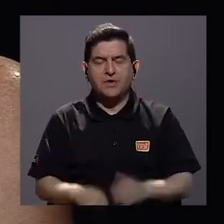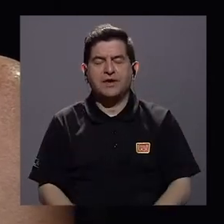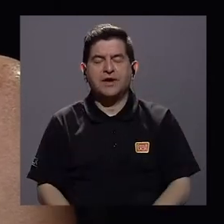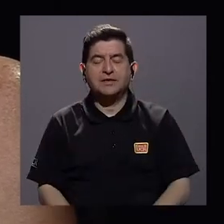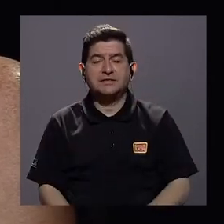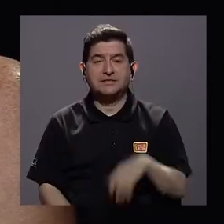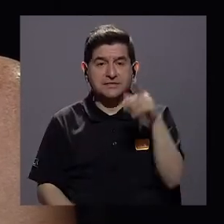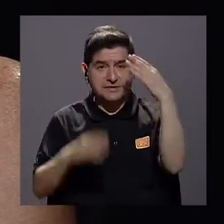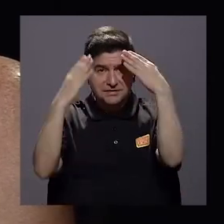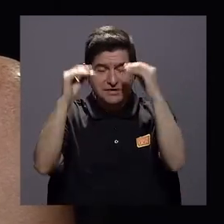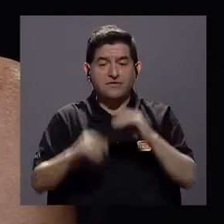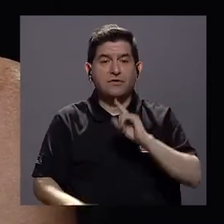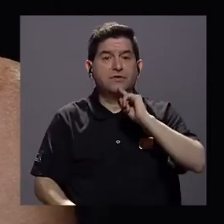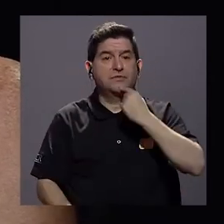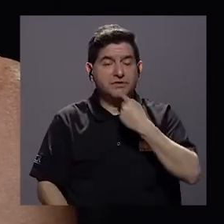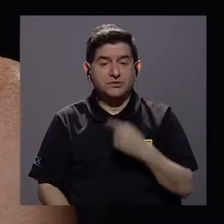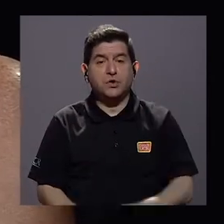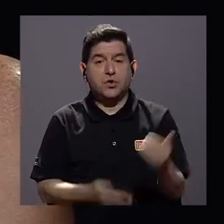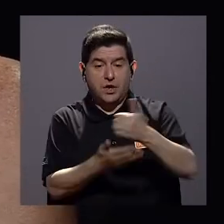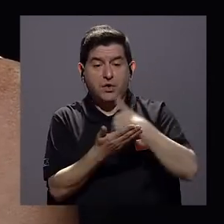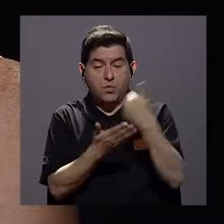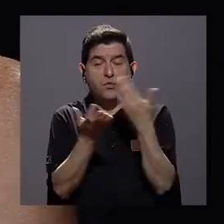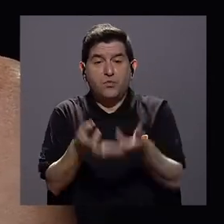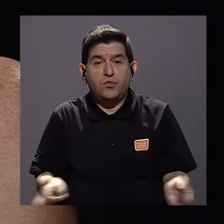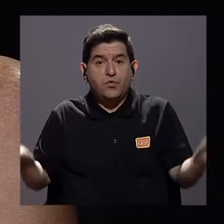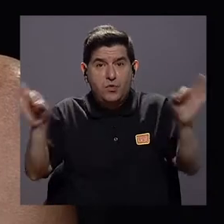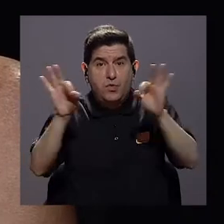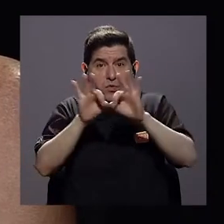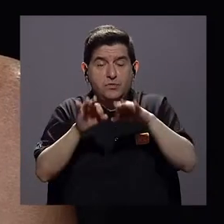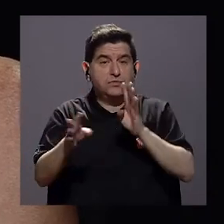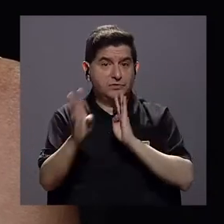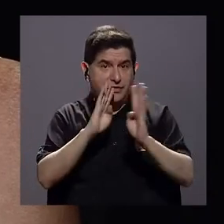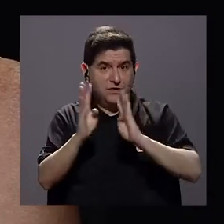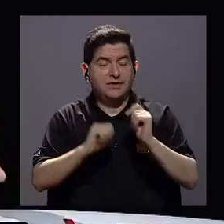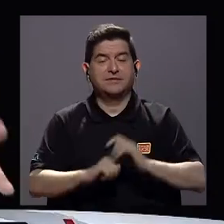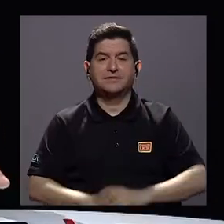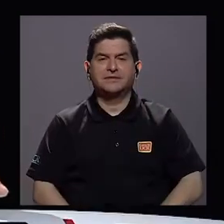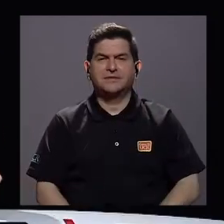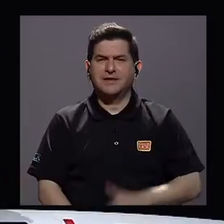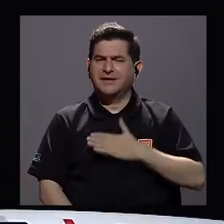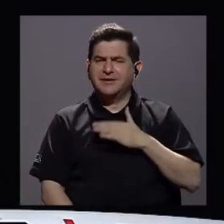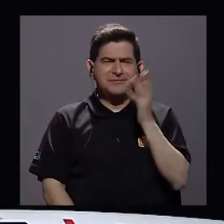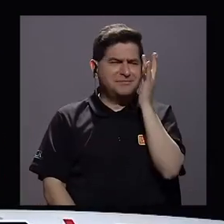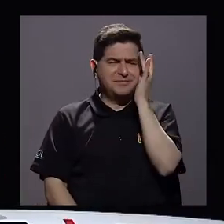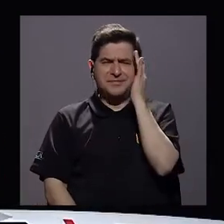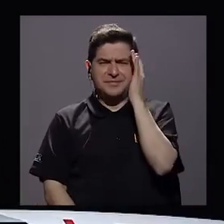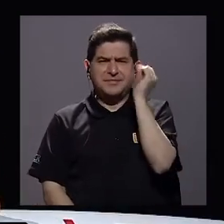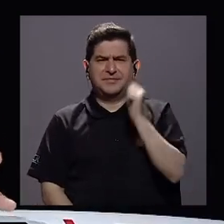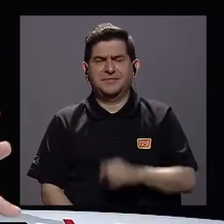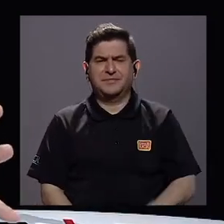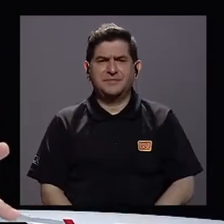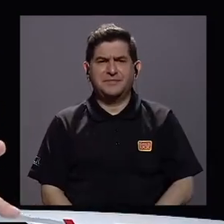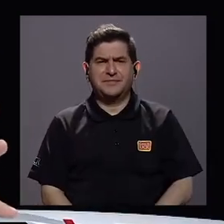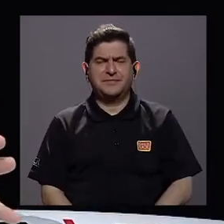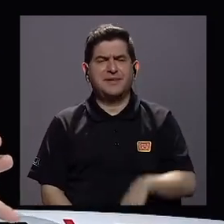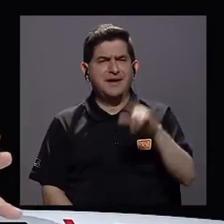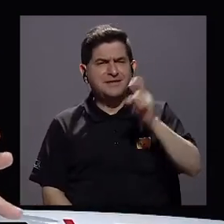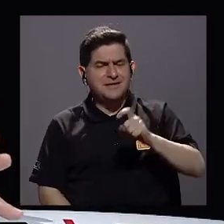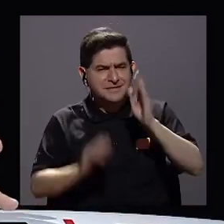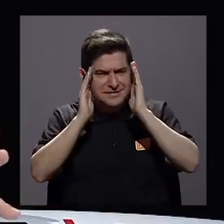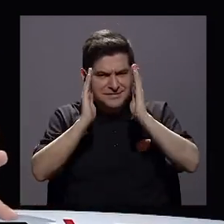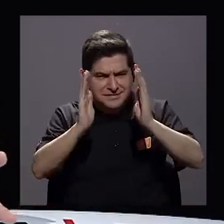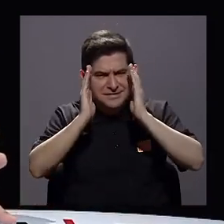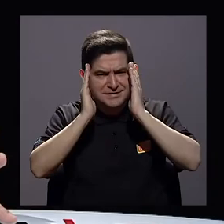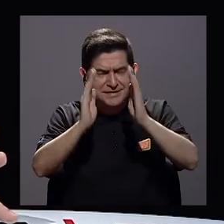seria y ojalá en beneficio de un recurso tan importante como el que vamos a comentar. Me preocupa mucho porque también debería de